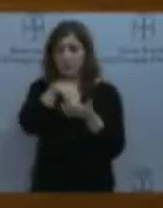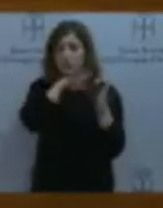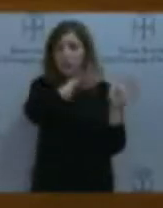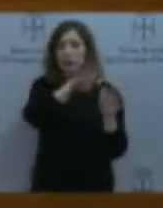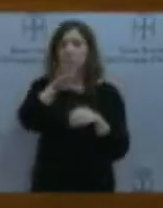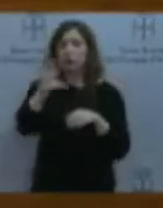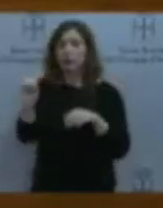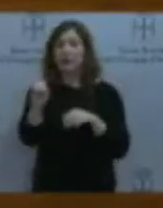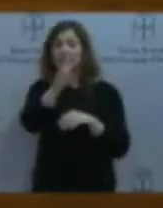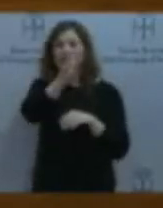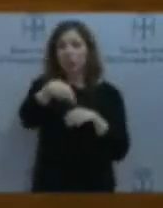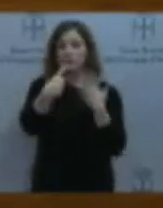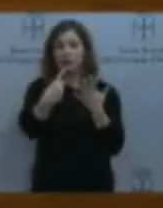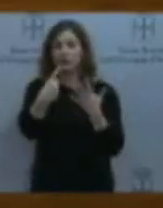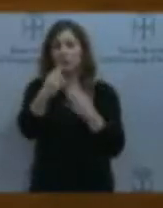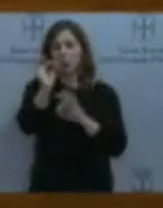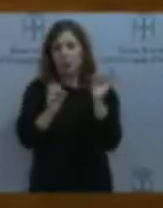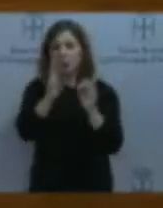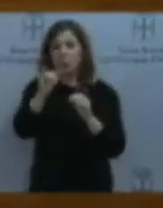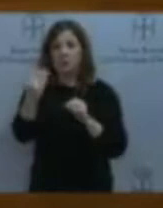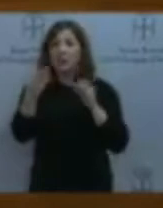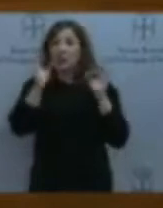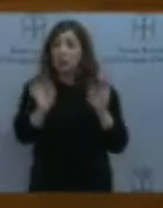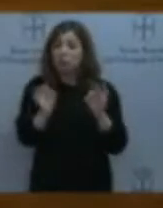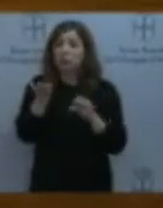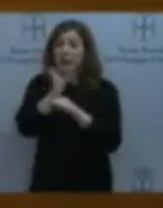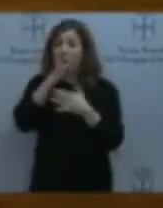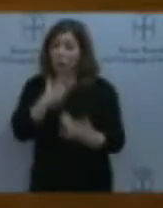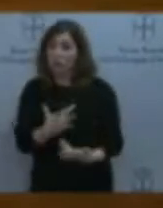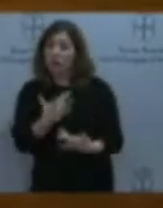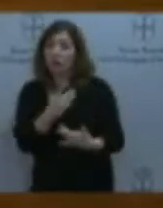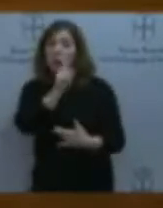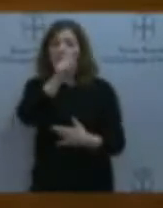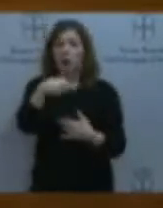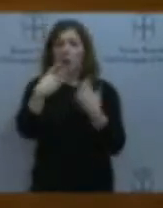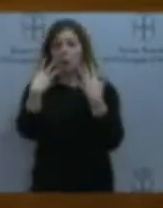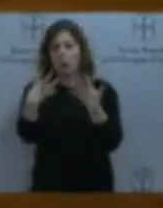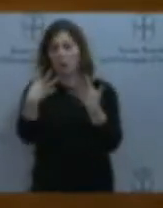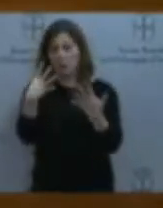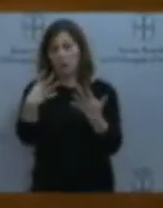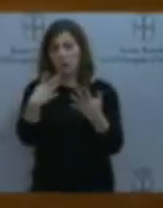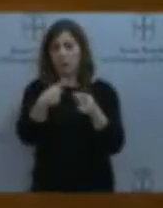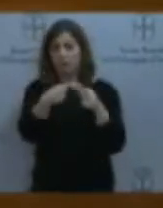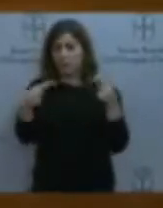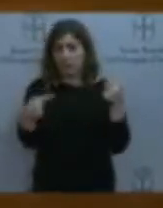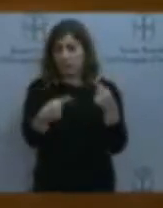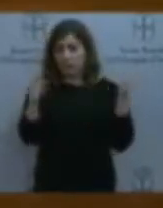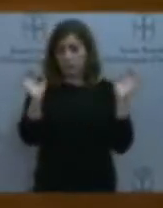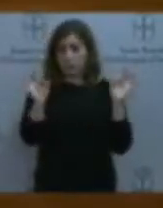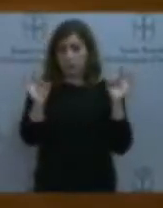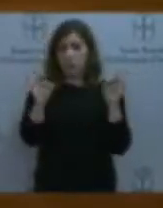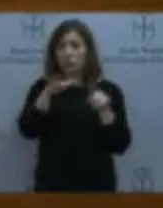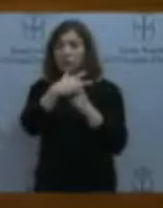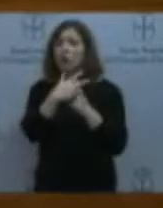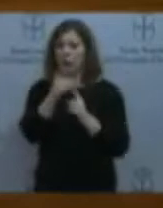el 3,6% del PIB a representar en la actualidad el 1,9%. El diferencial en los momentos más duros de la crisis,